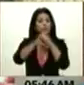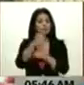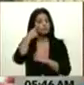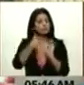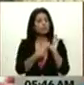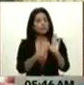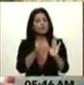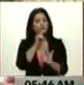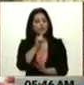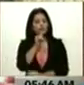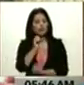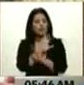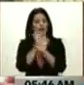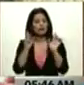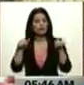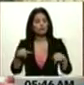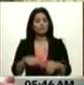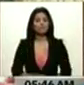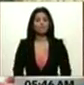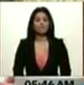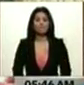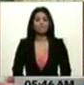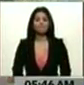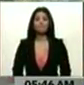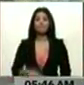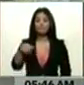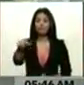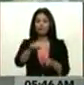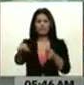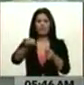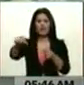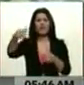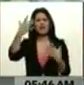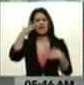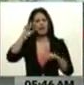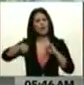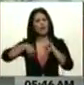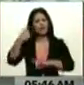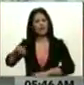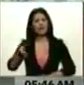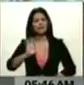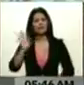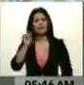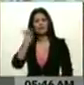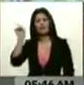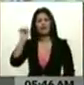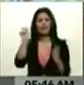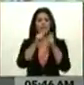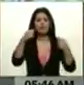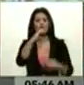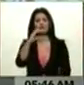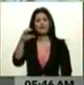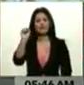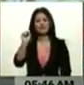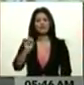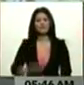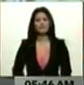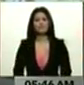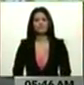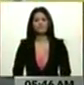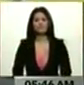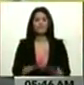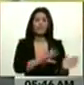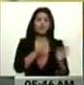de trabajo y de anuncio. Eso va a ser esta semana, posiblemente el día de mañana, que ya lo está diciendo el diario Ciudad Caracas. Vamos con